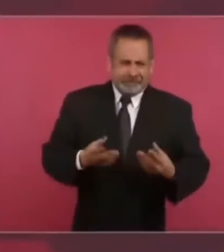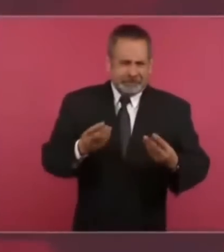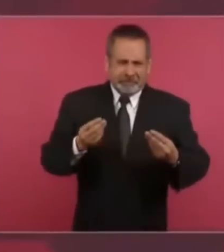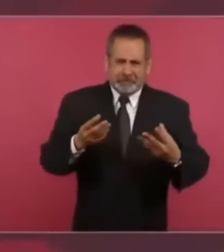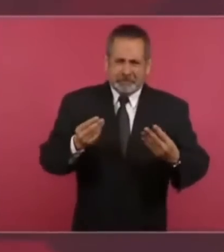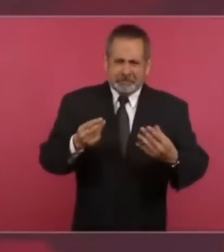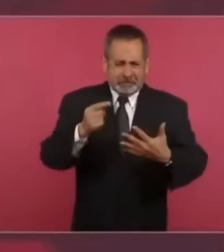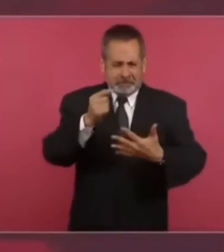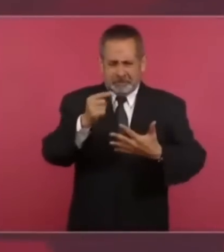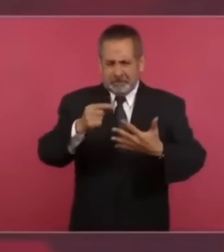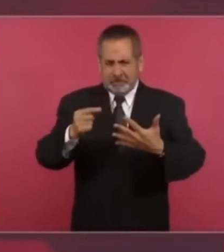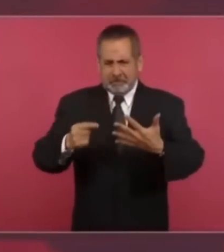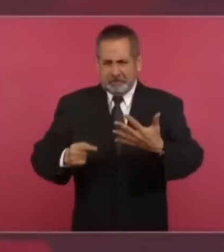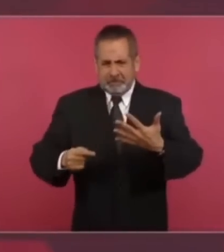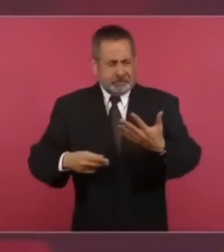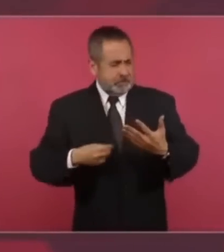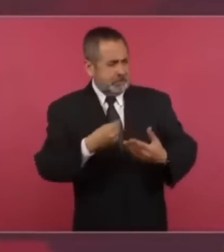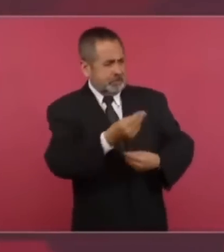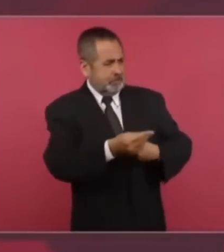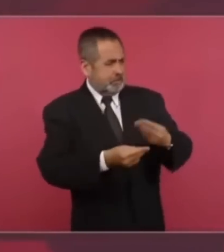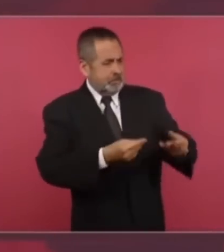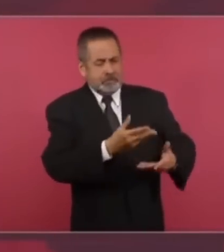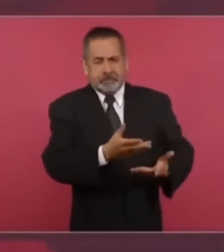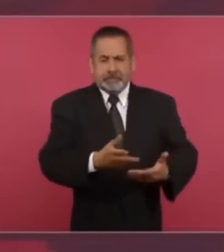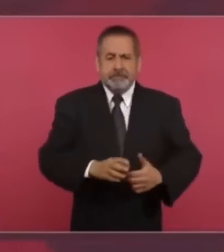muchísimas prestaciones.